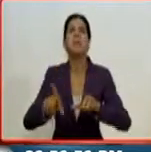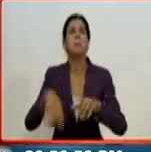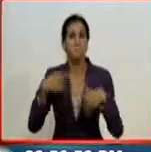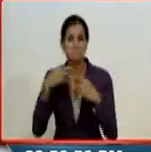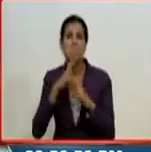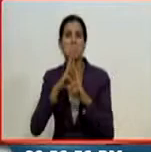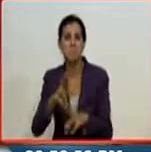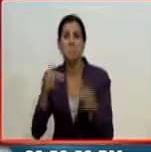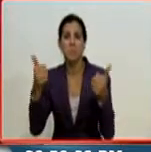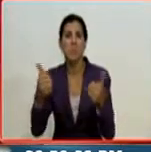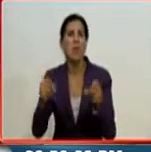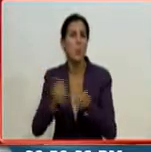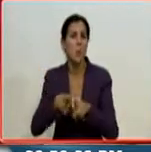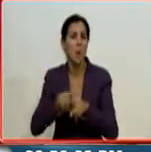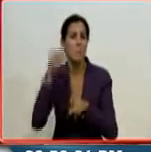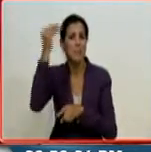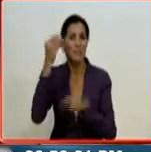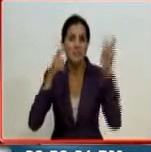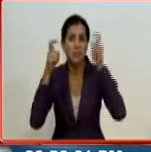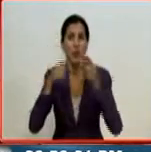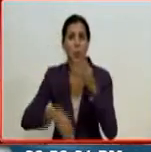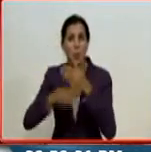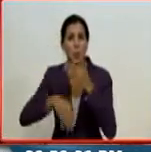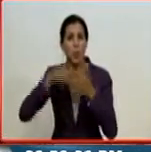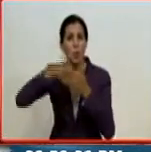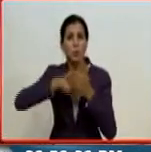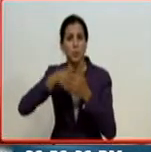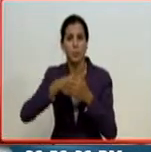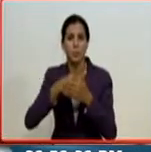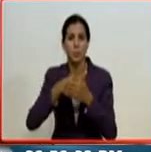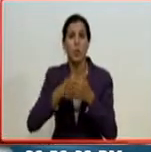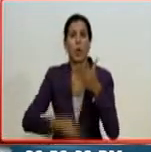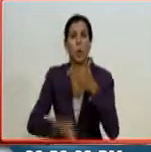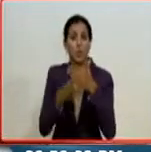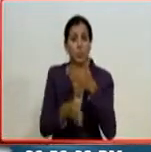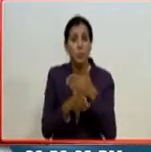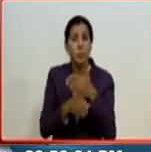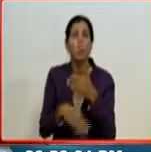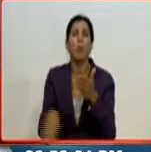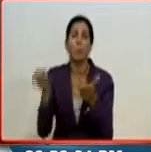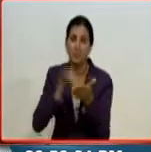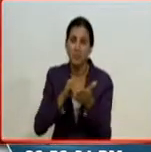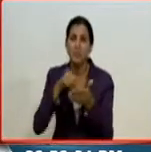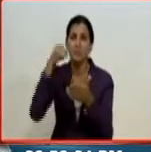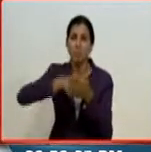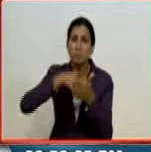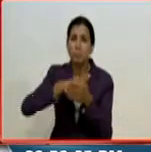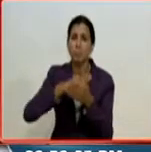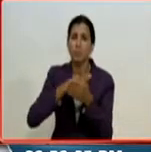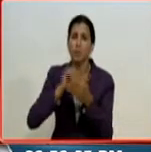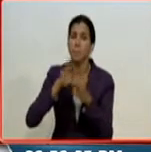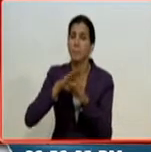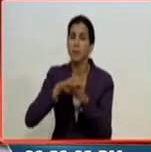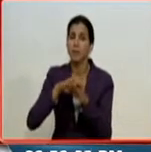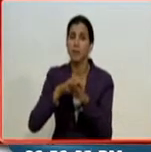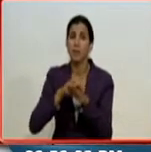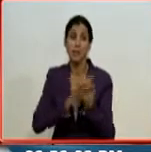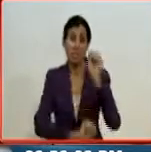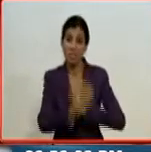el presidente Chávez. Y seguiremos luchando. Y seguiremos luchando, lo repito, por la injerencia, para